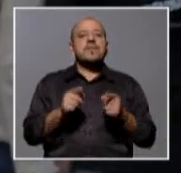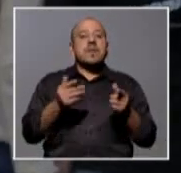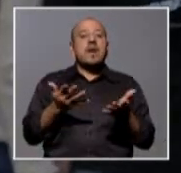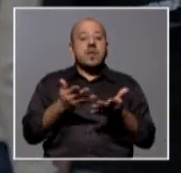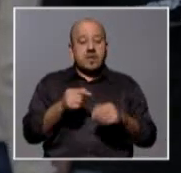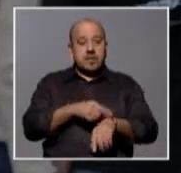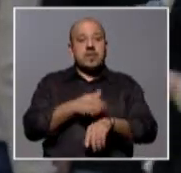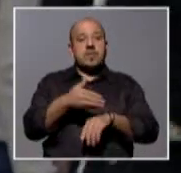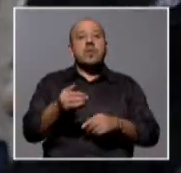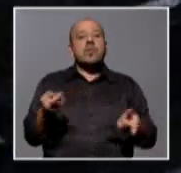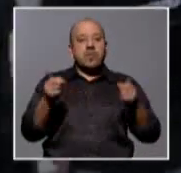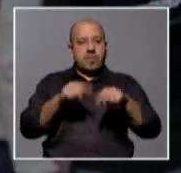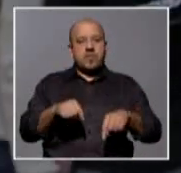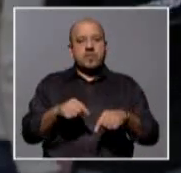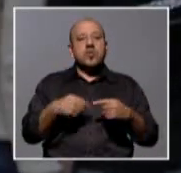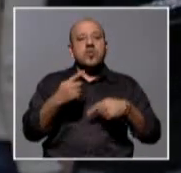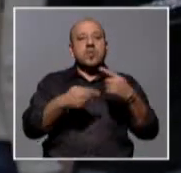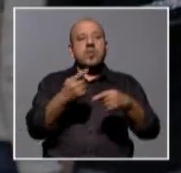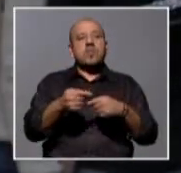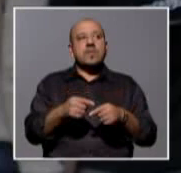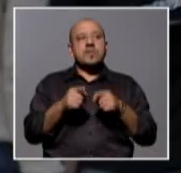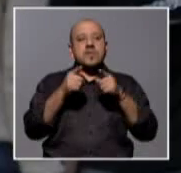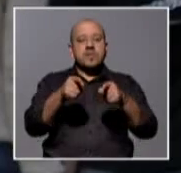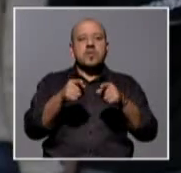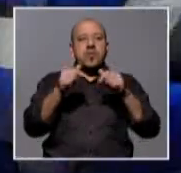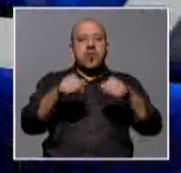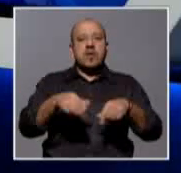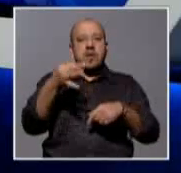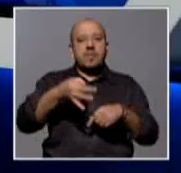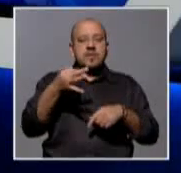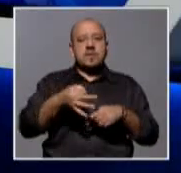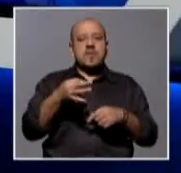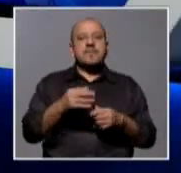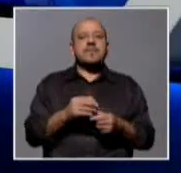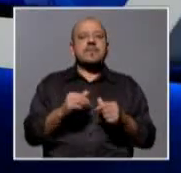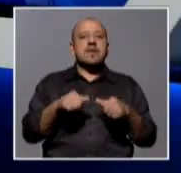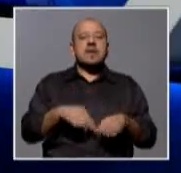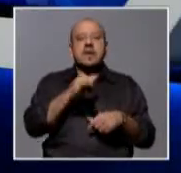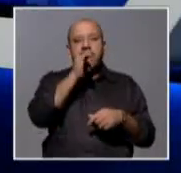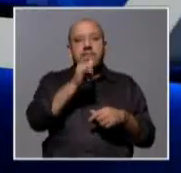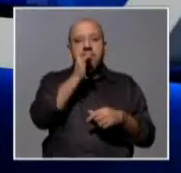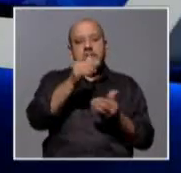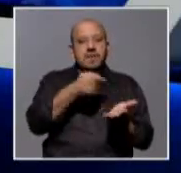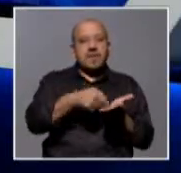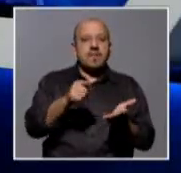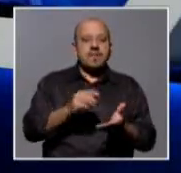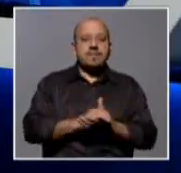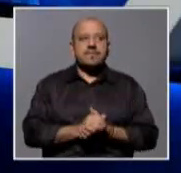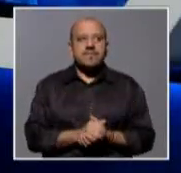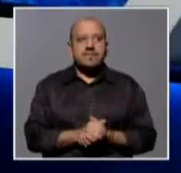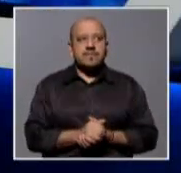rato desde este punto volvemos, seguimos juntos permanentemente en esta transmisión especial de TV Ciudad y en Informe Capital Especial.